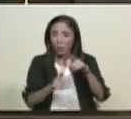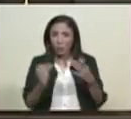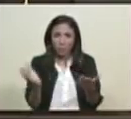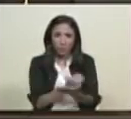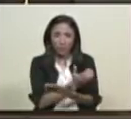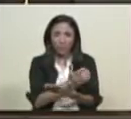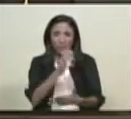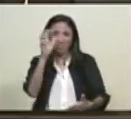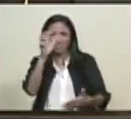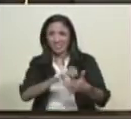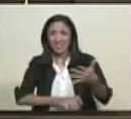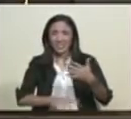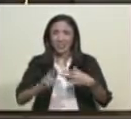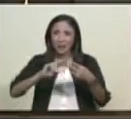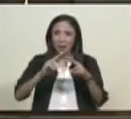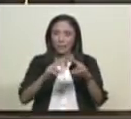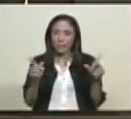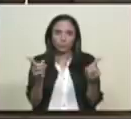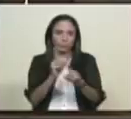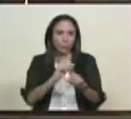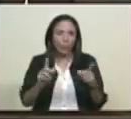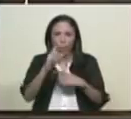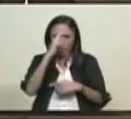quitar. No duden.